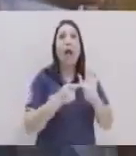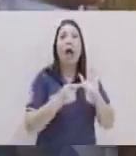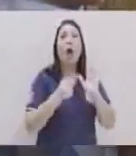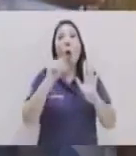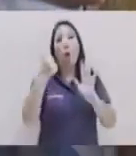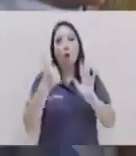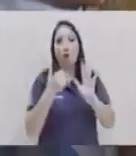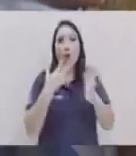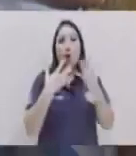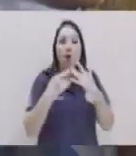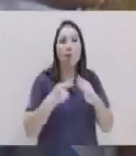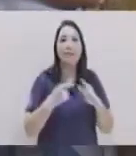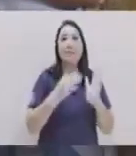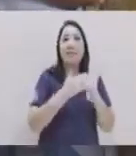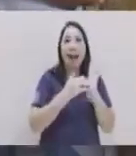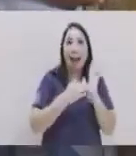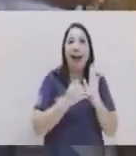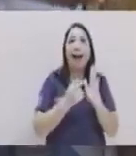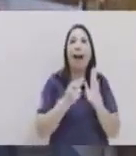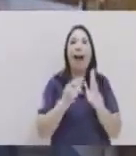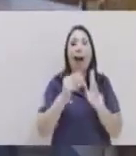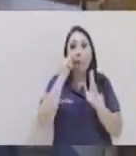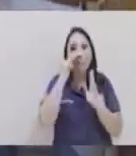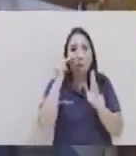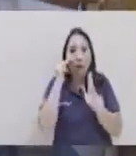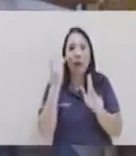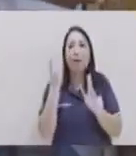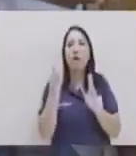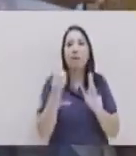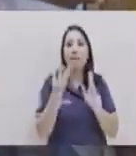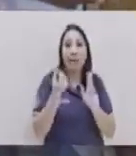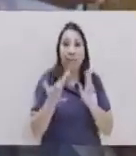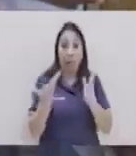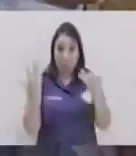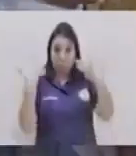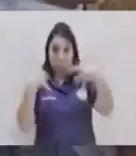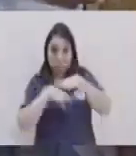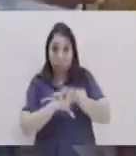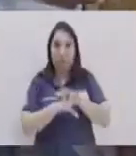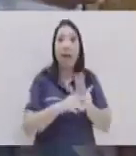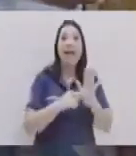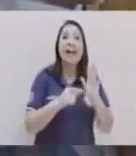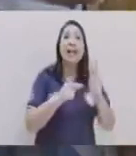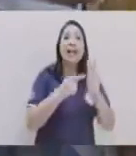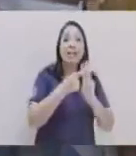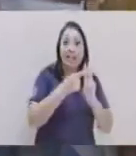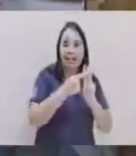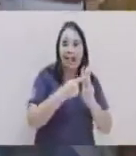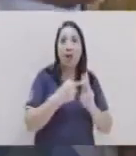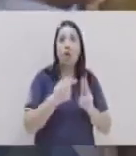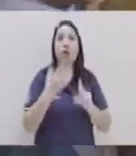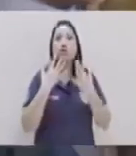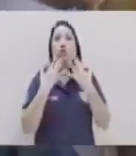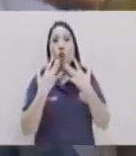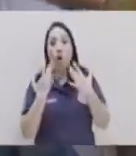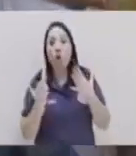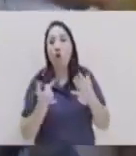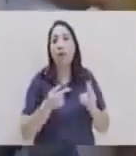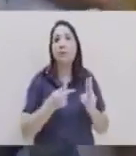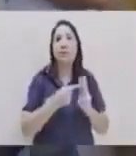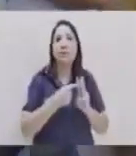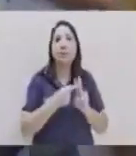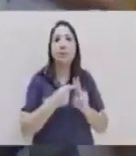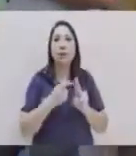naranja, violeta y verde. Y mezclando colores primarios y secundarios entre ellos mismos, da como resultado los